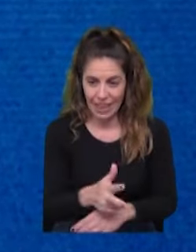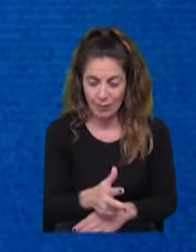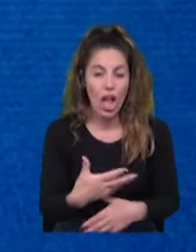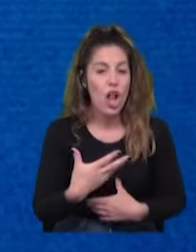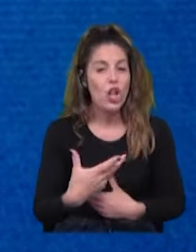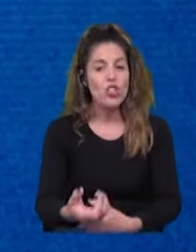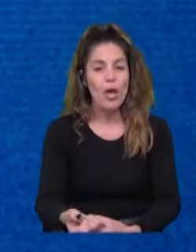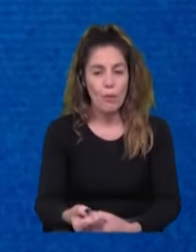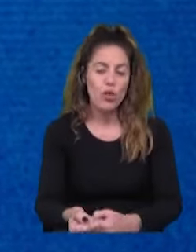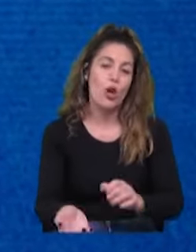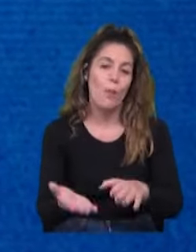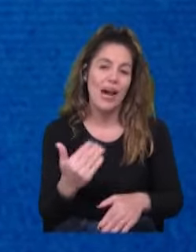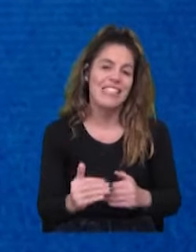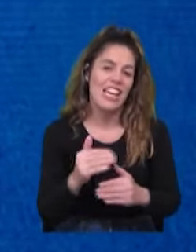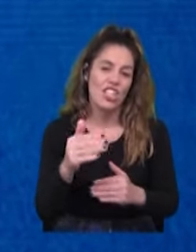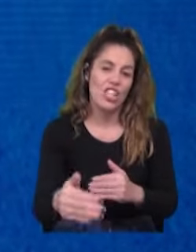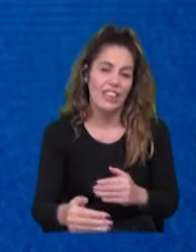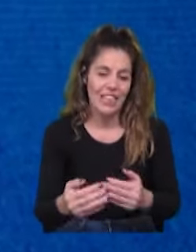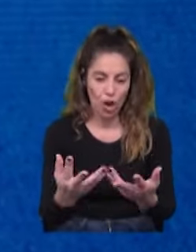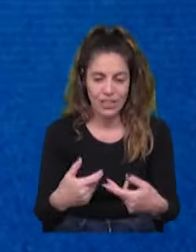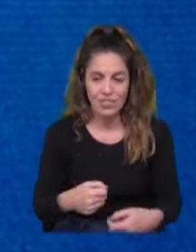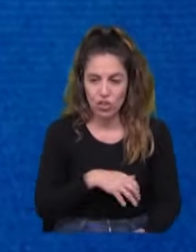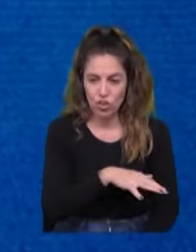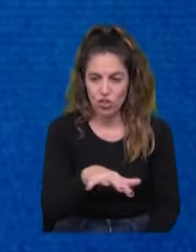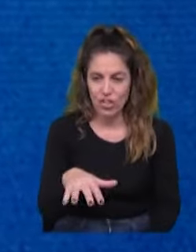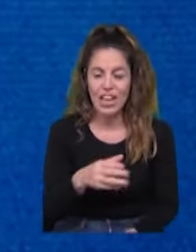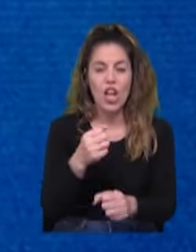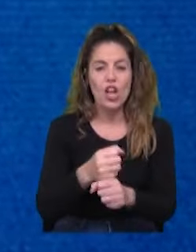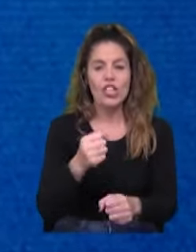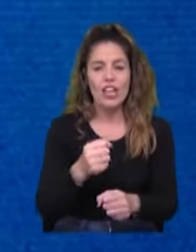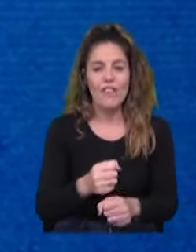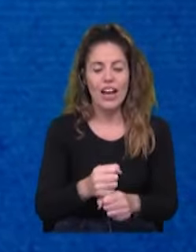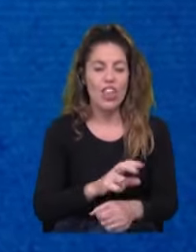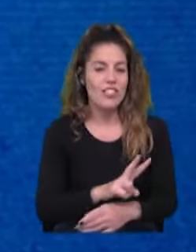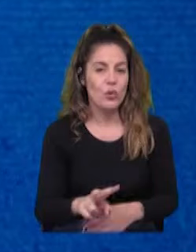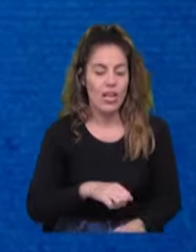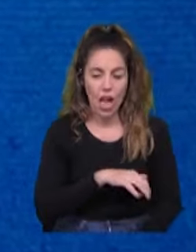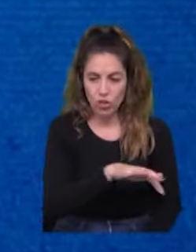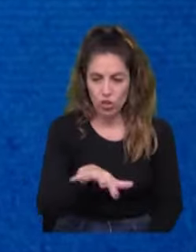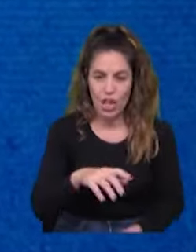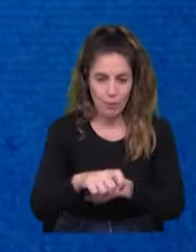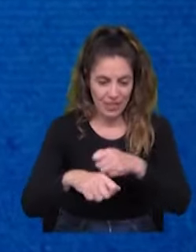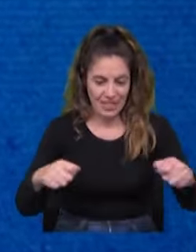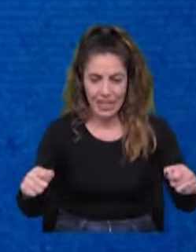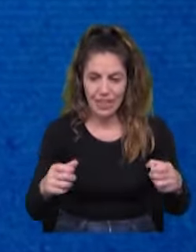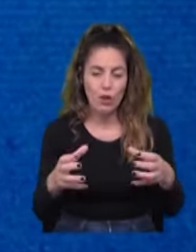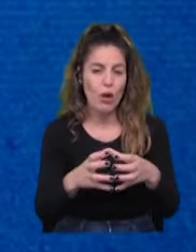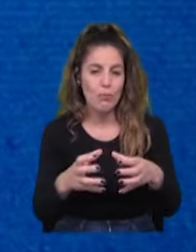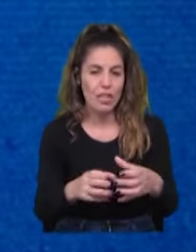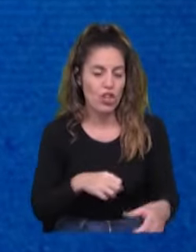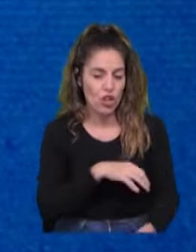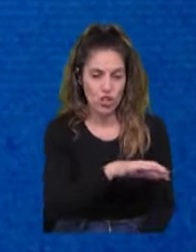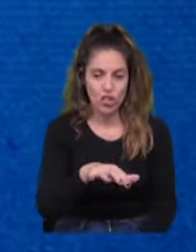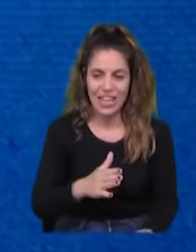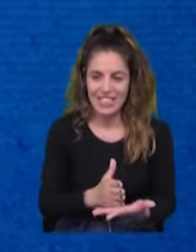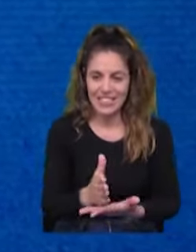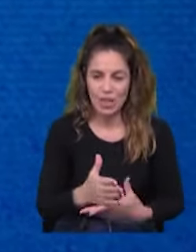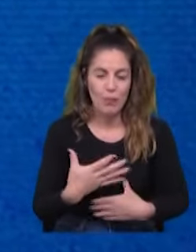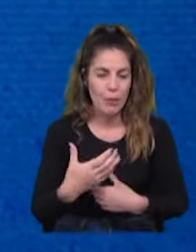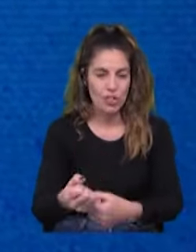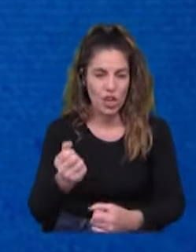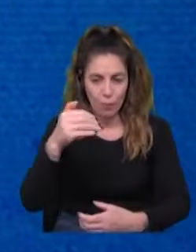apos Más allá de las organizaciones sociales los trabajadores la seguridad social el pnt y los movimientos sociales siempre apoyaron los